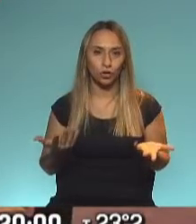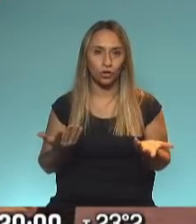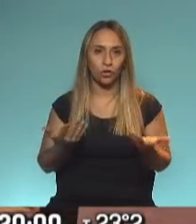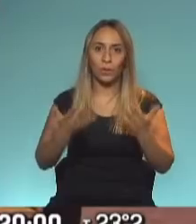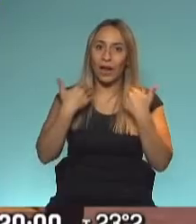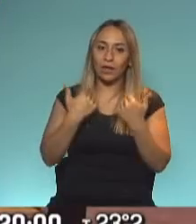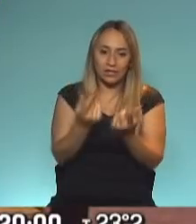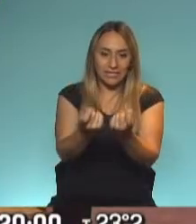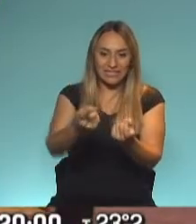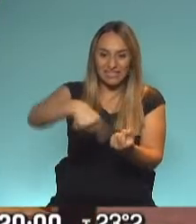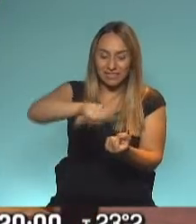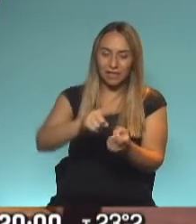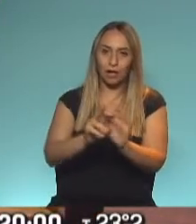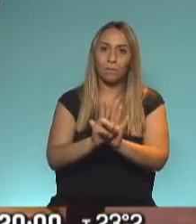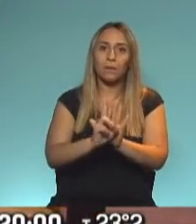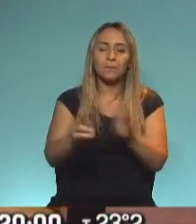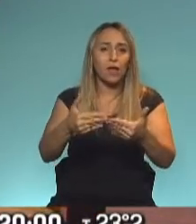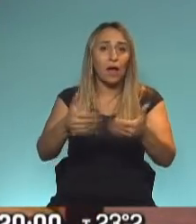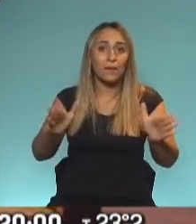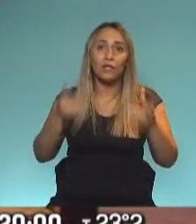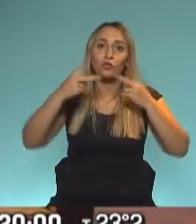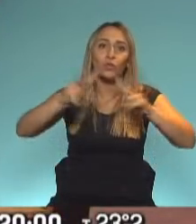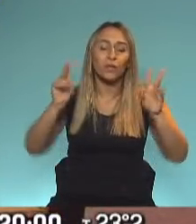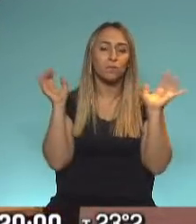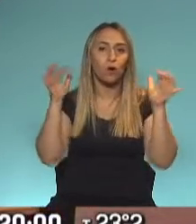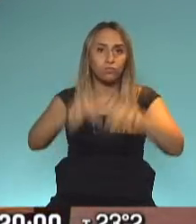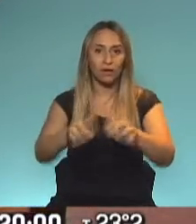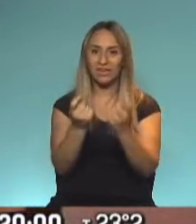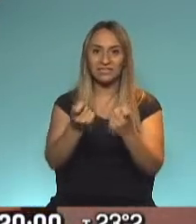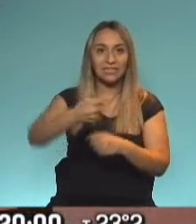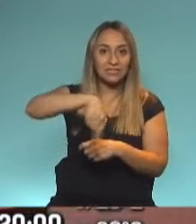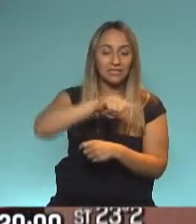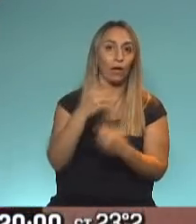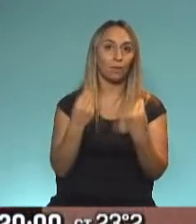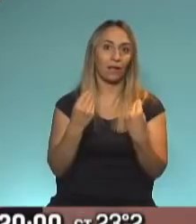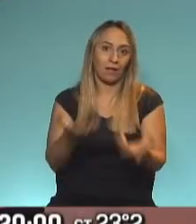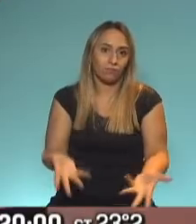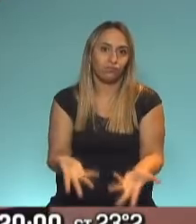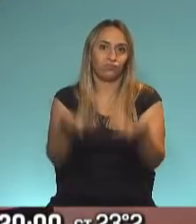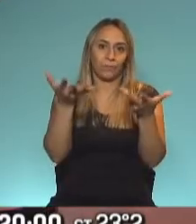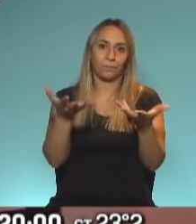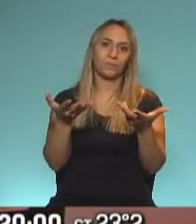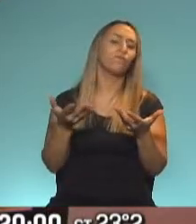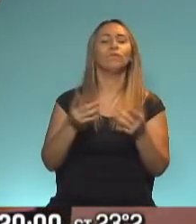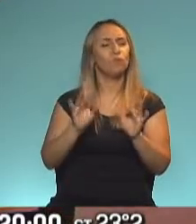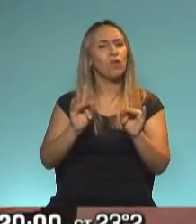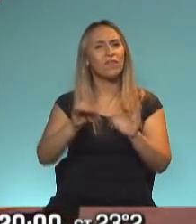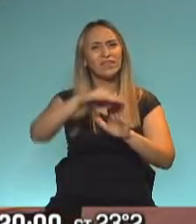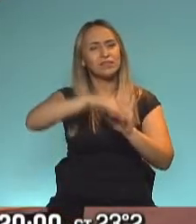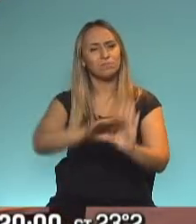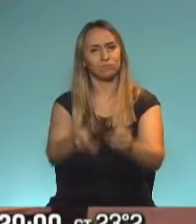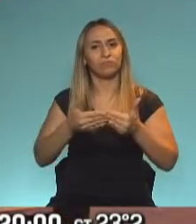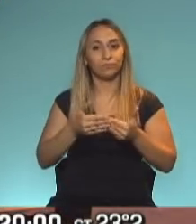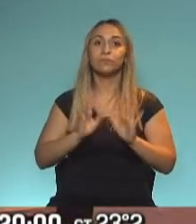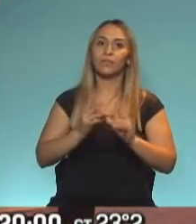necesitaría reactivar, por lo menos parcial, mínimamente, el turismo. Sí. Por lo cual ya evidentemente ya las restricciones esas son muy difíciles de llevar. Y recordemos que es